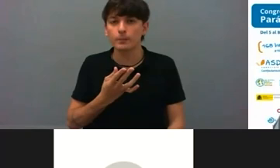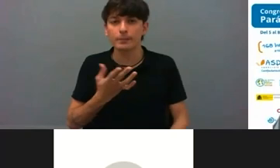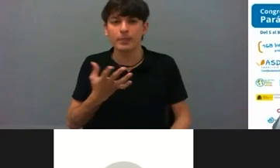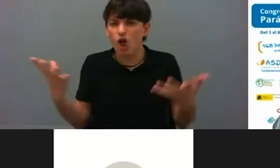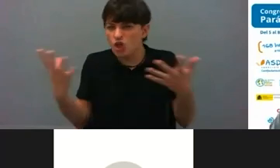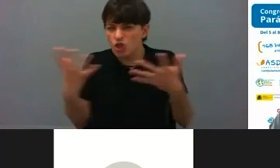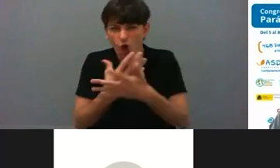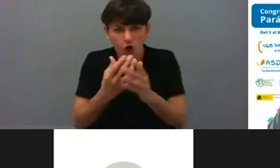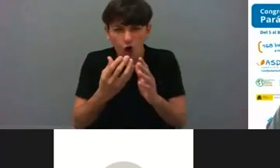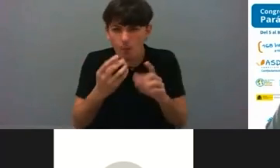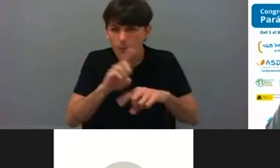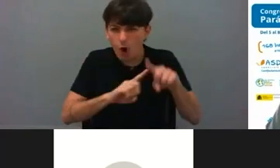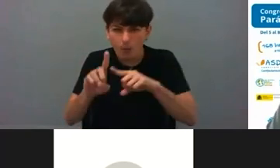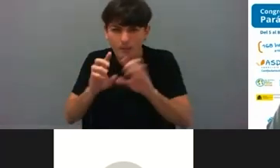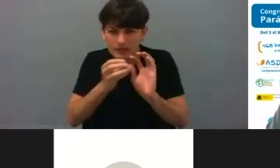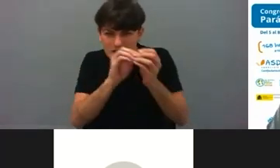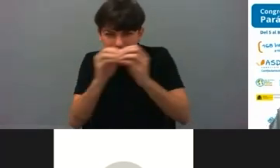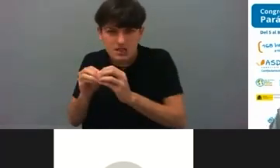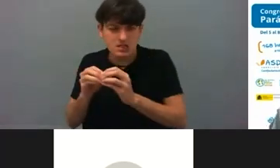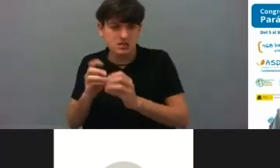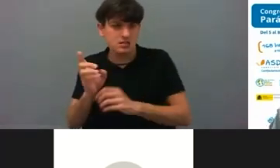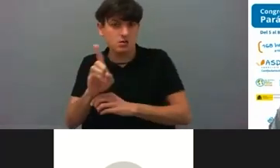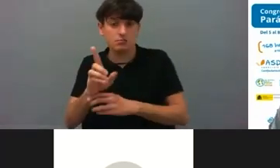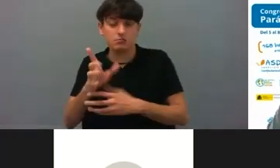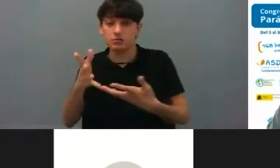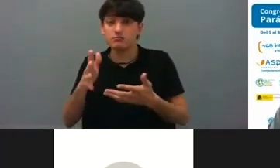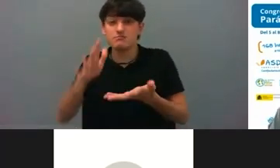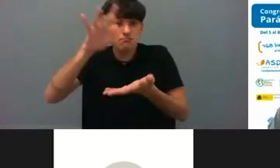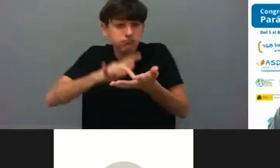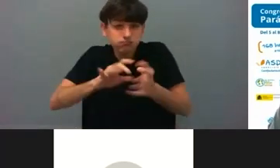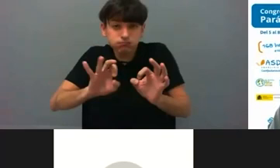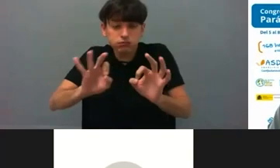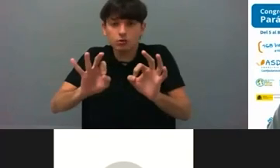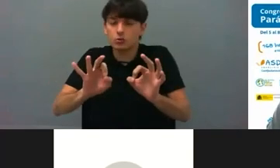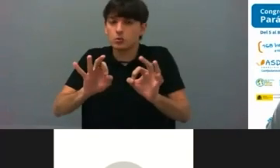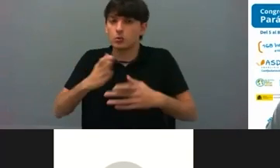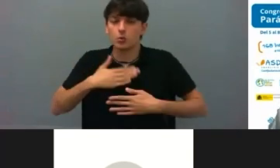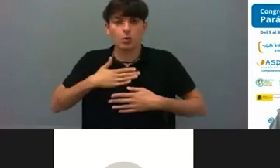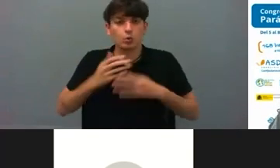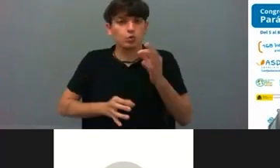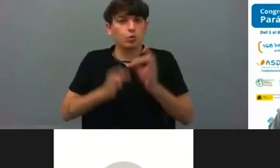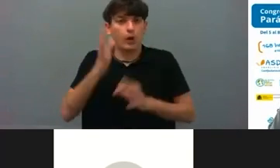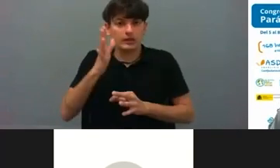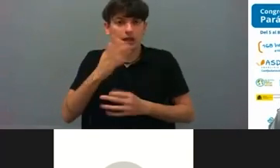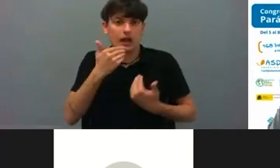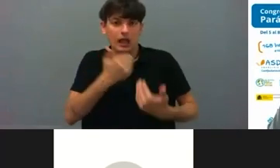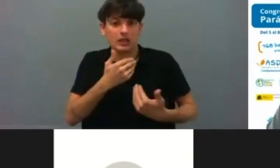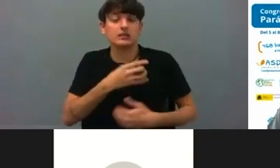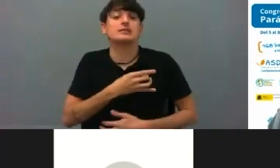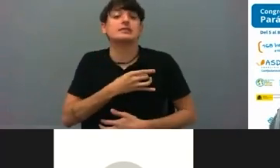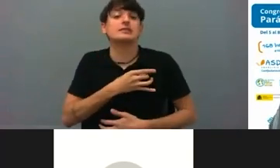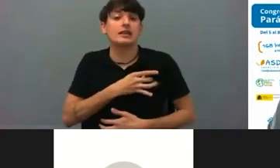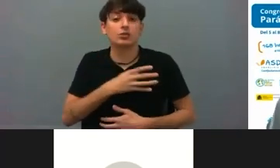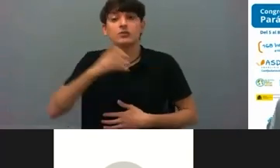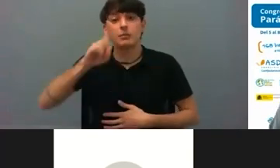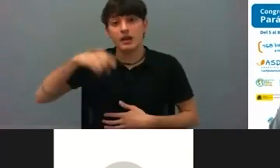problemas que tienes en ese sentido. Bueno, pues en ese momento a mí me vino bien y yo, pues bueno, y aparte de que mis ideas